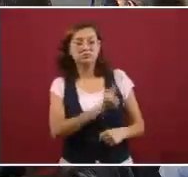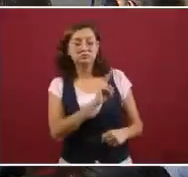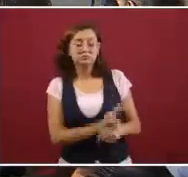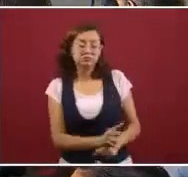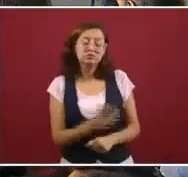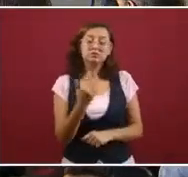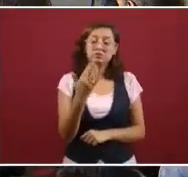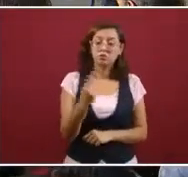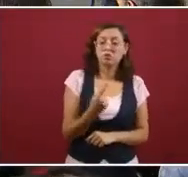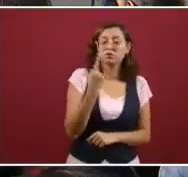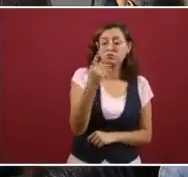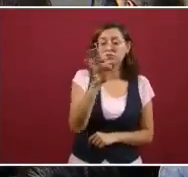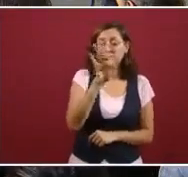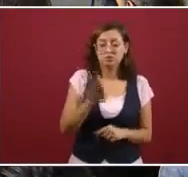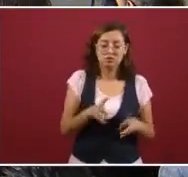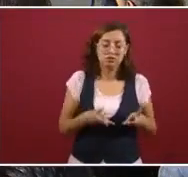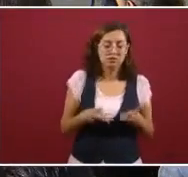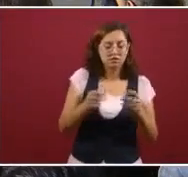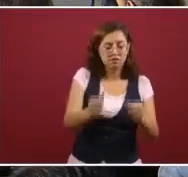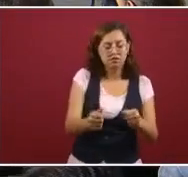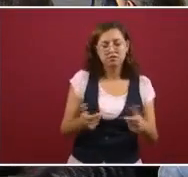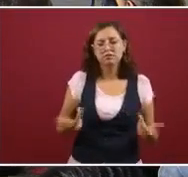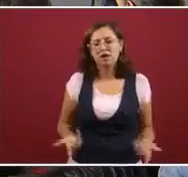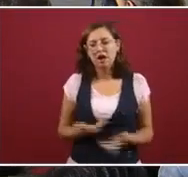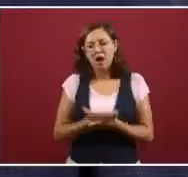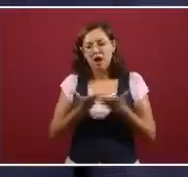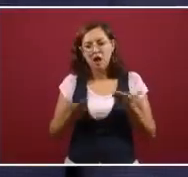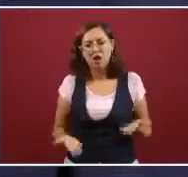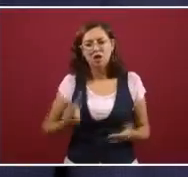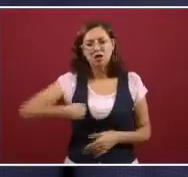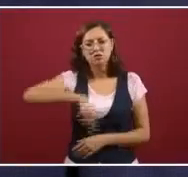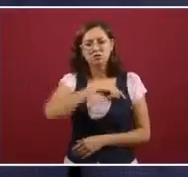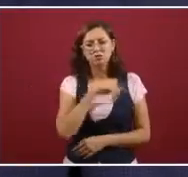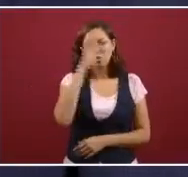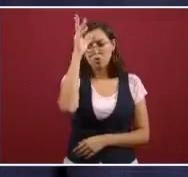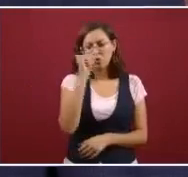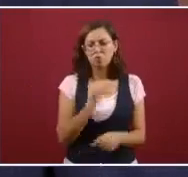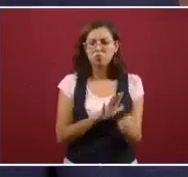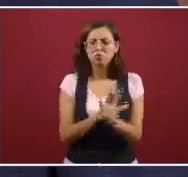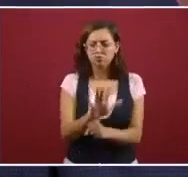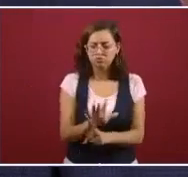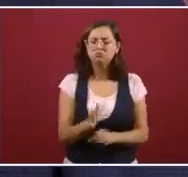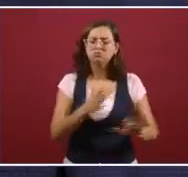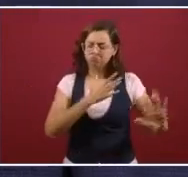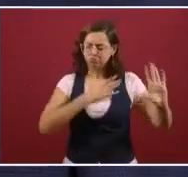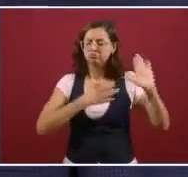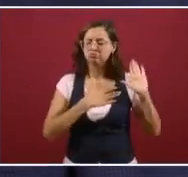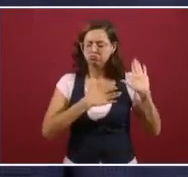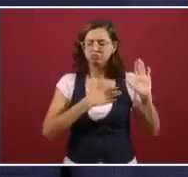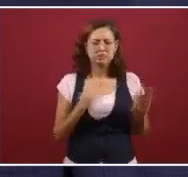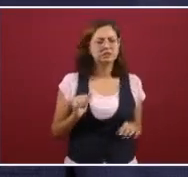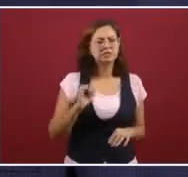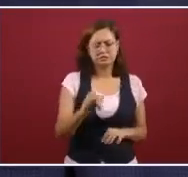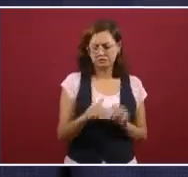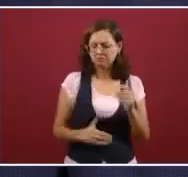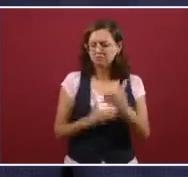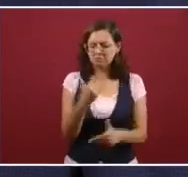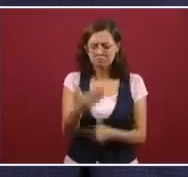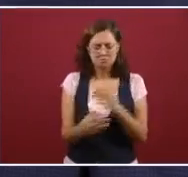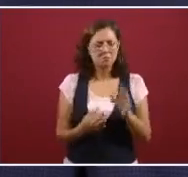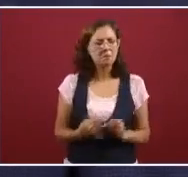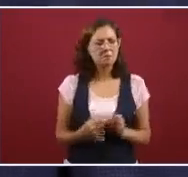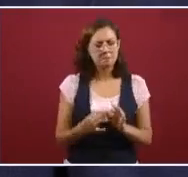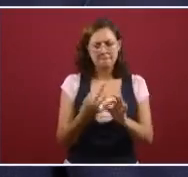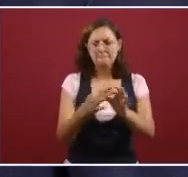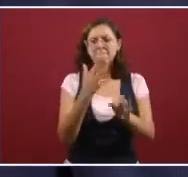del 51%. Entonces, ¿cuál es el acuerdo que estamos trayendo aquí? Por supuesto que estamos haciendo un compromiso de buscar eficiencias, pero las vamos